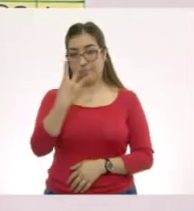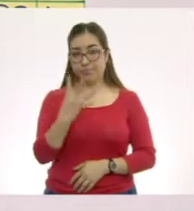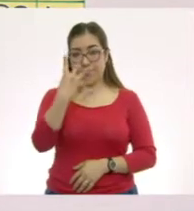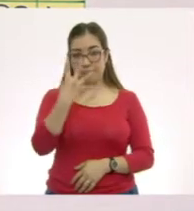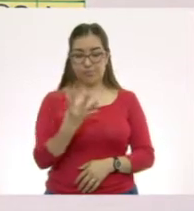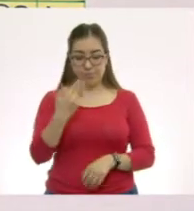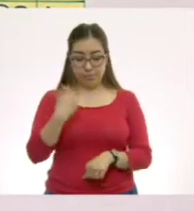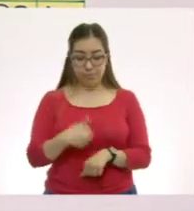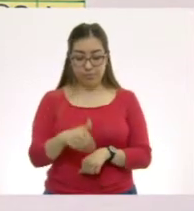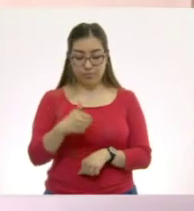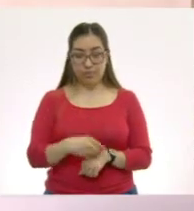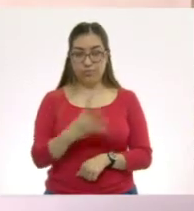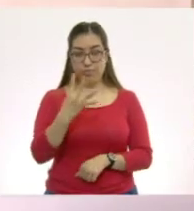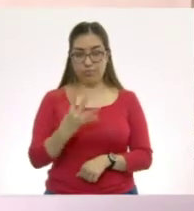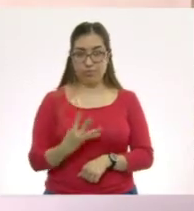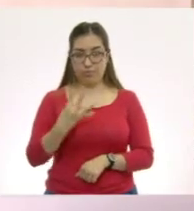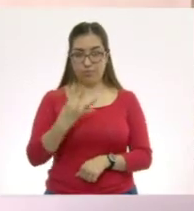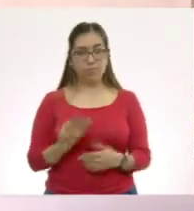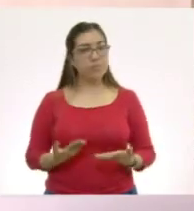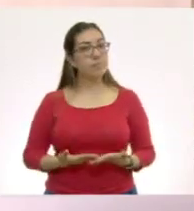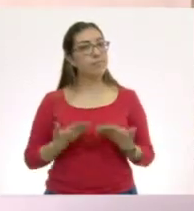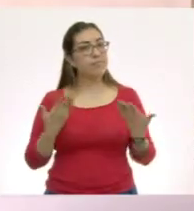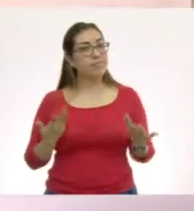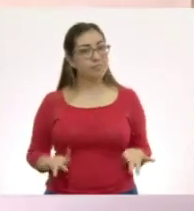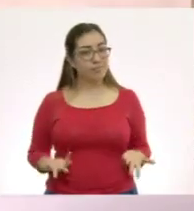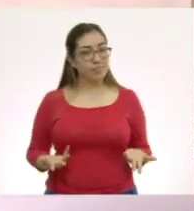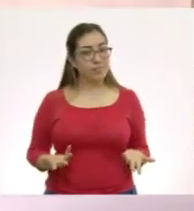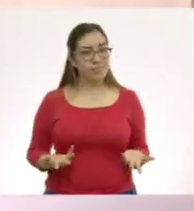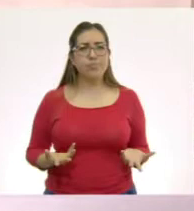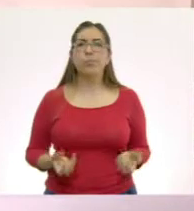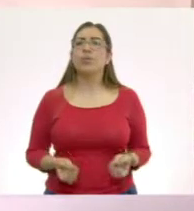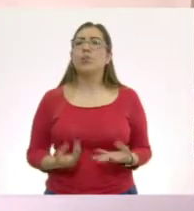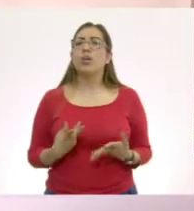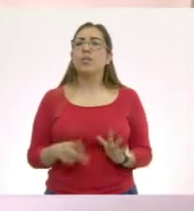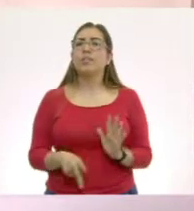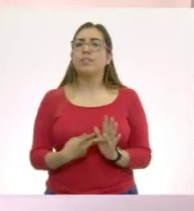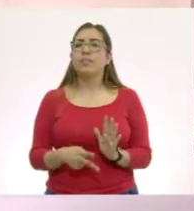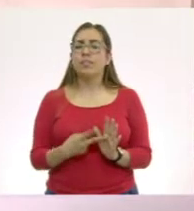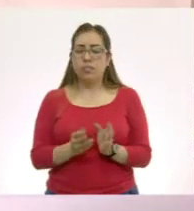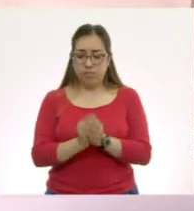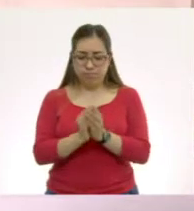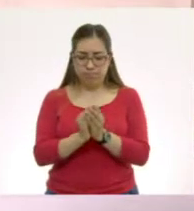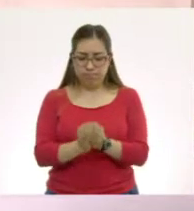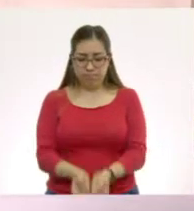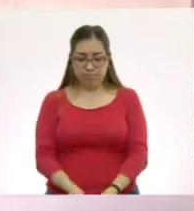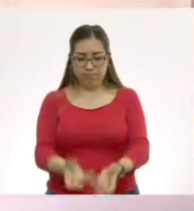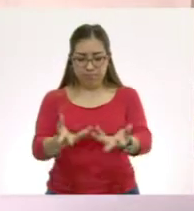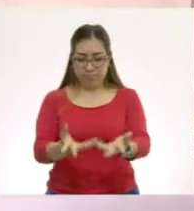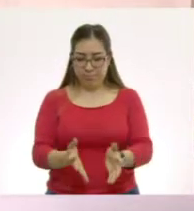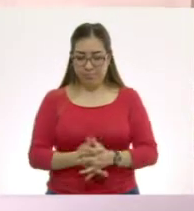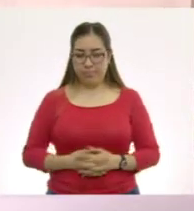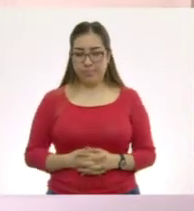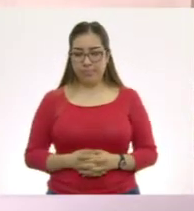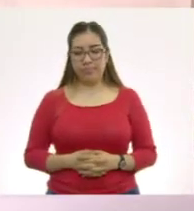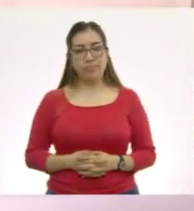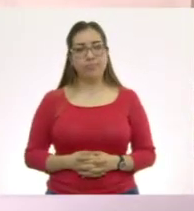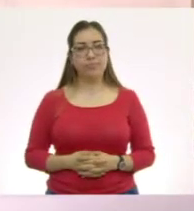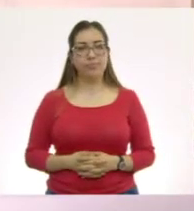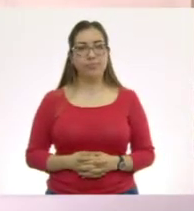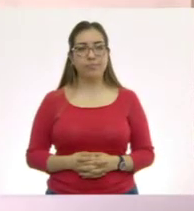Cuatro. Ahora, avienta cuántas veces vamos a brincar o a sumar. Sale. ¡Fra!